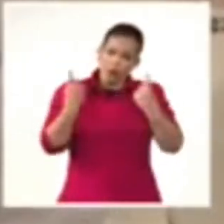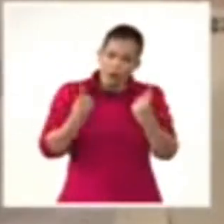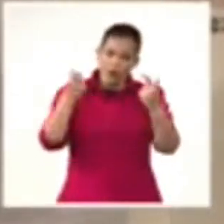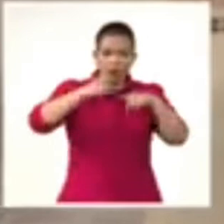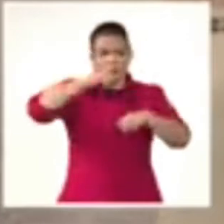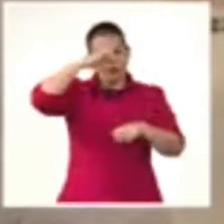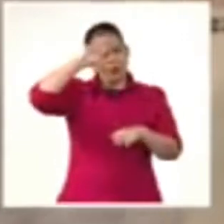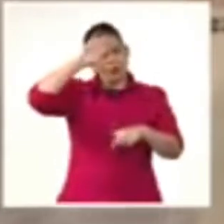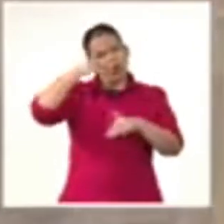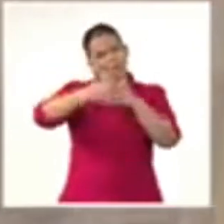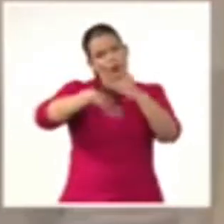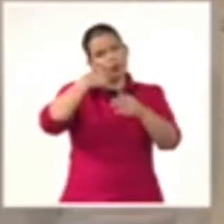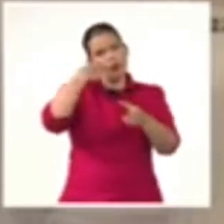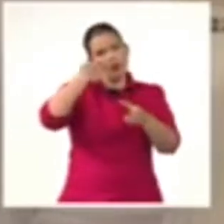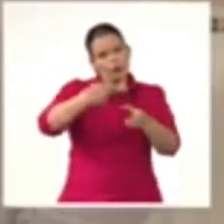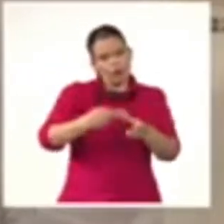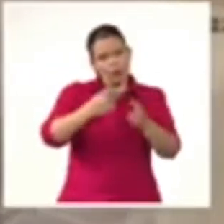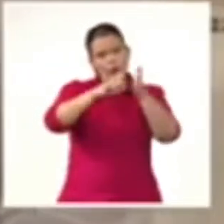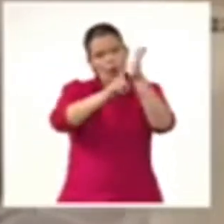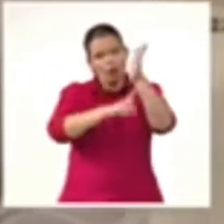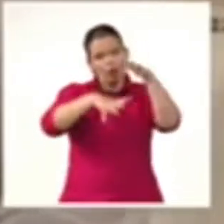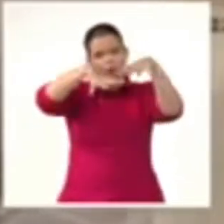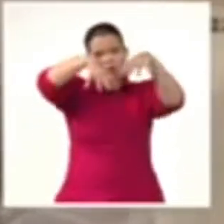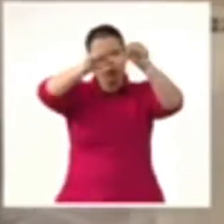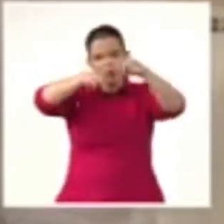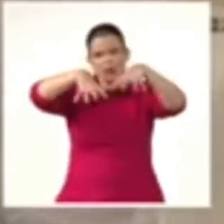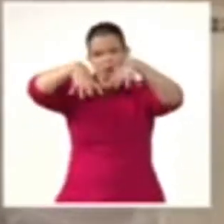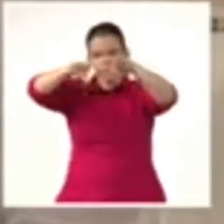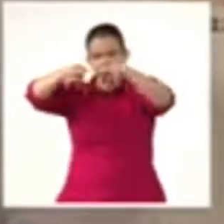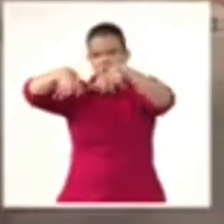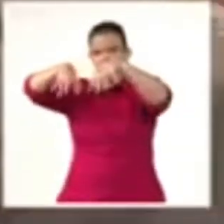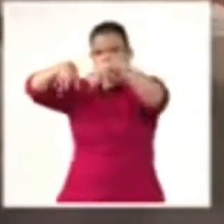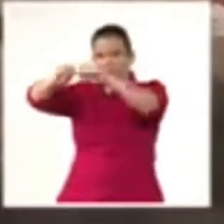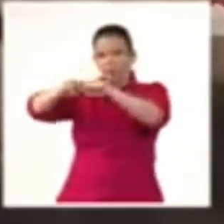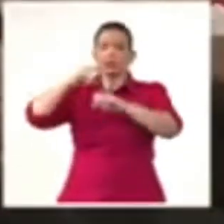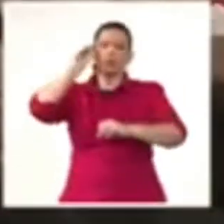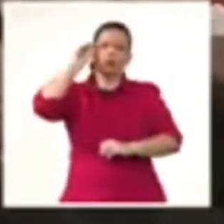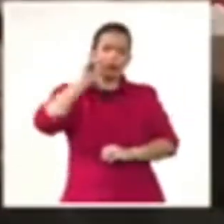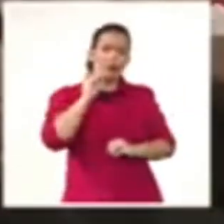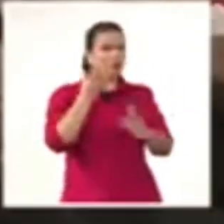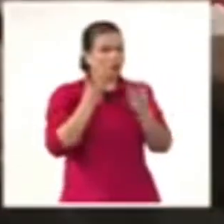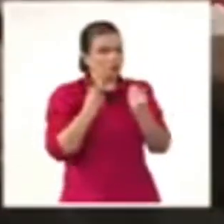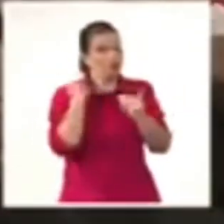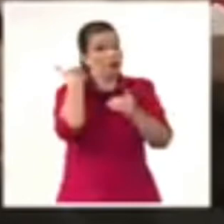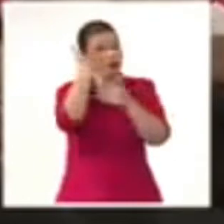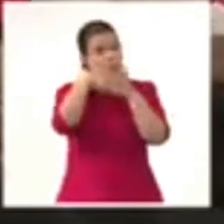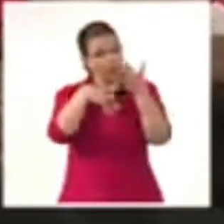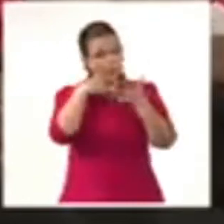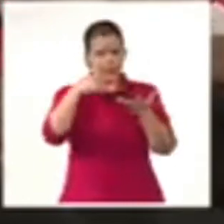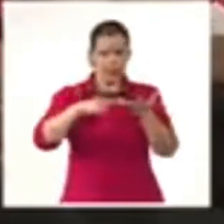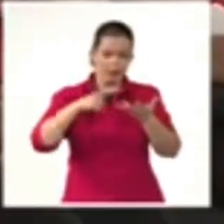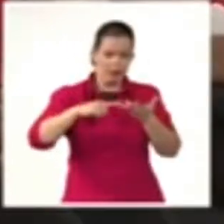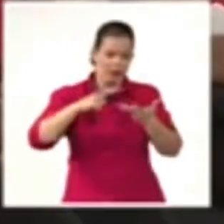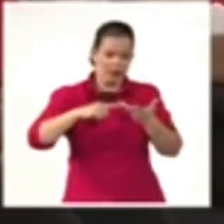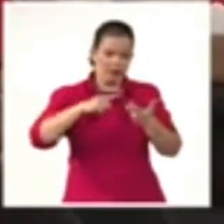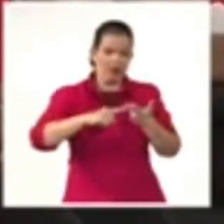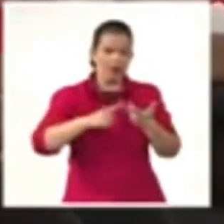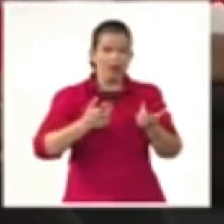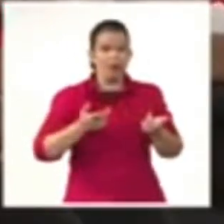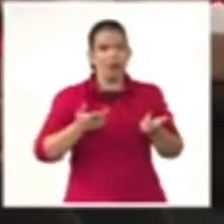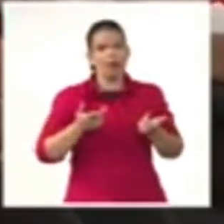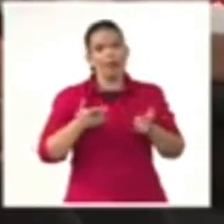pueden sentir que nada es peor que la racha de eventos negativos que venimos sufriendo y buscan alivio